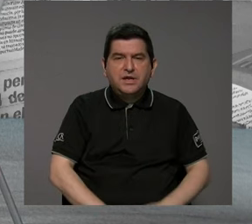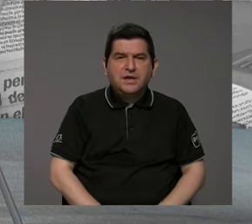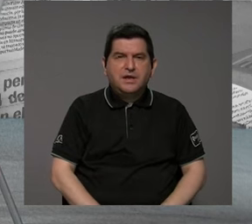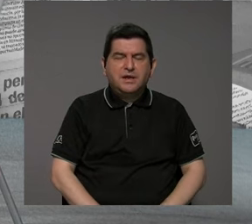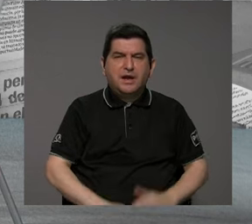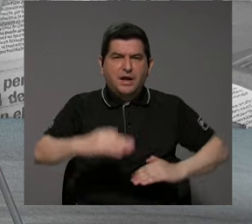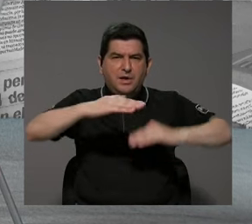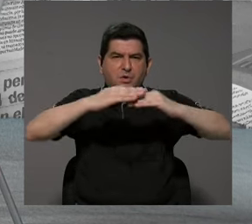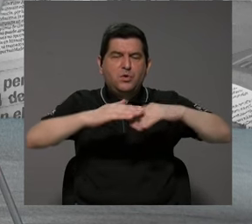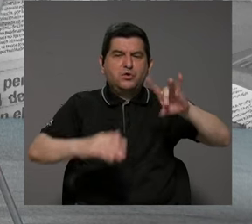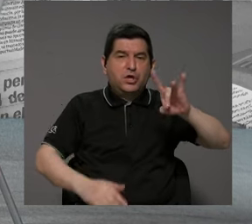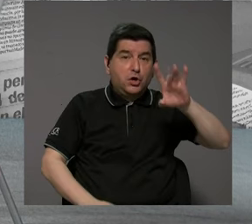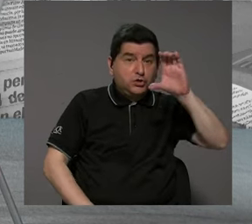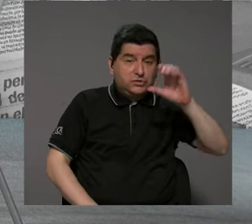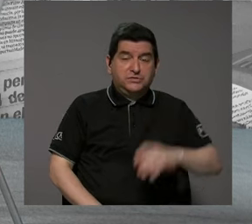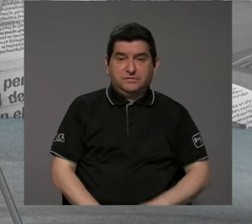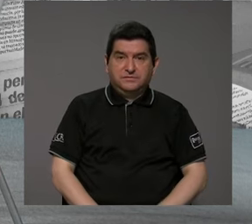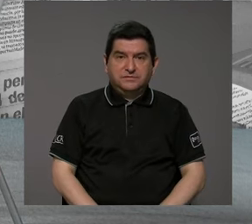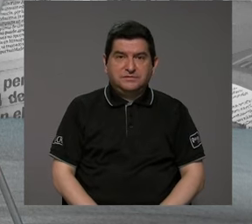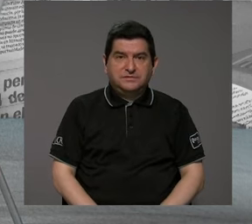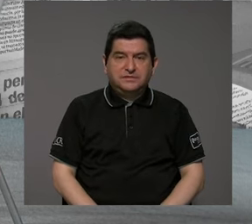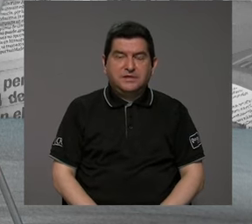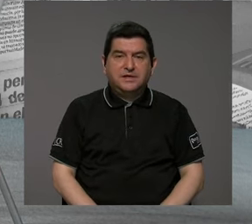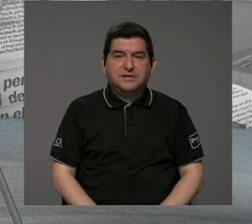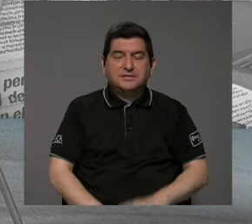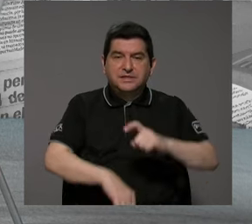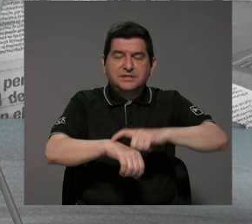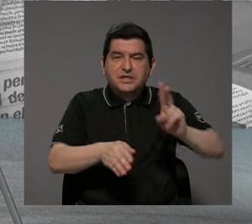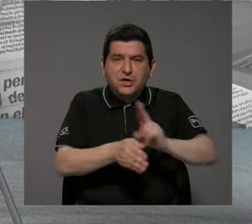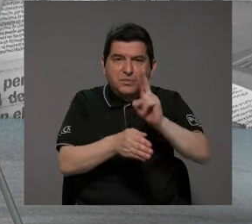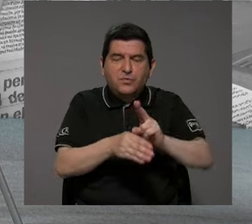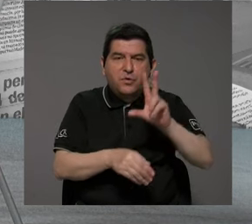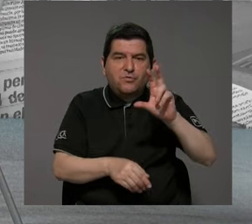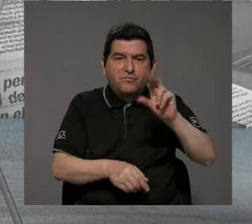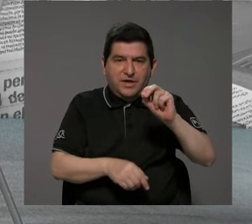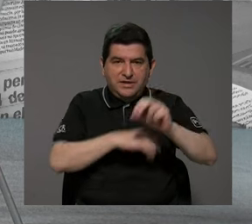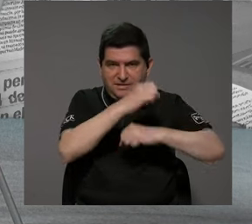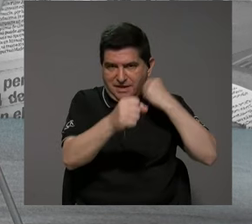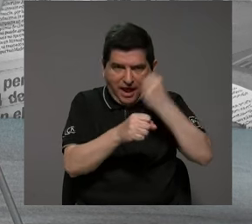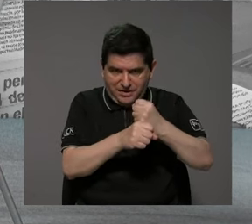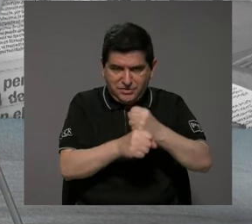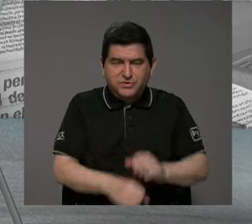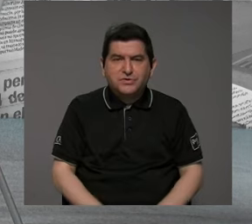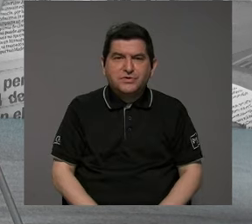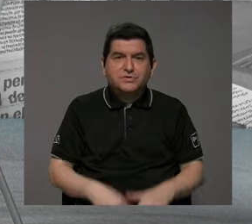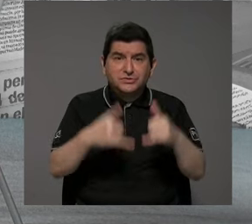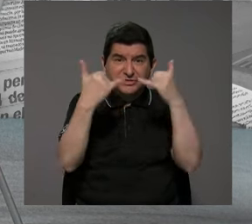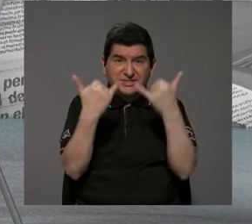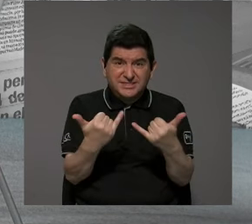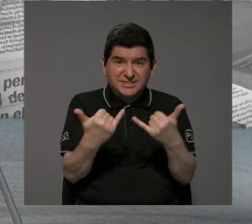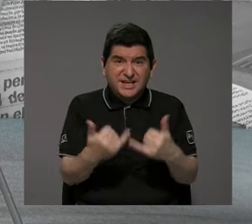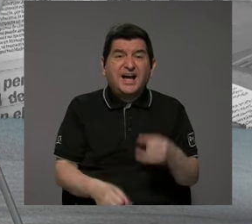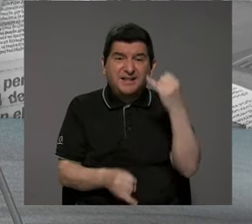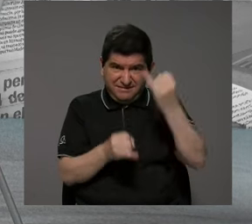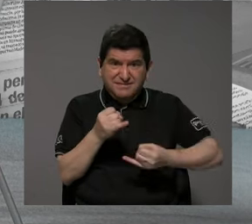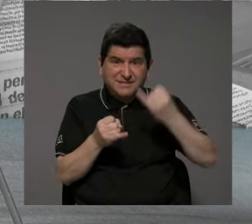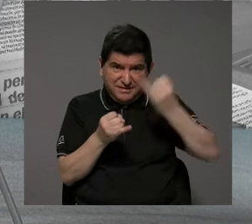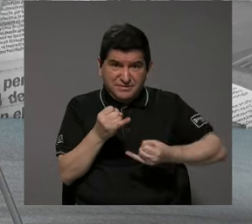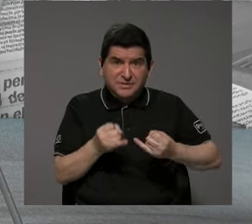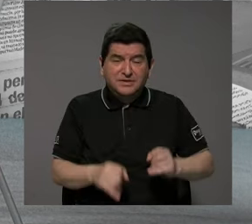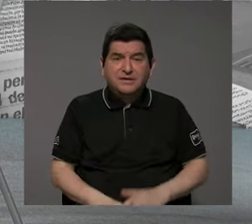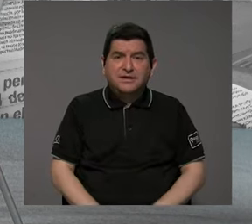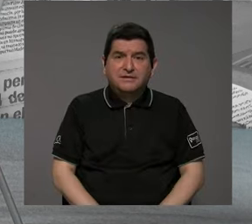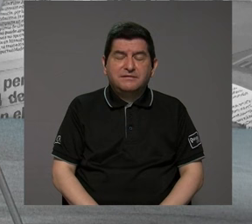de 800 más o menos eh con una vida útil de 20 años esto es muy importante porque esto ya Tendría que haber terminado